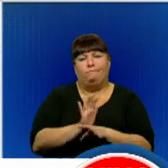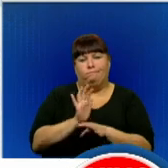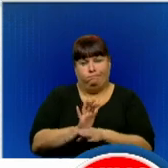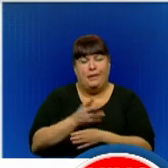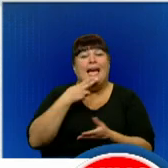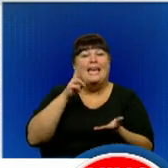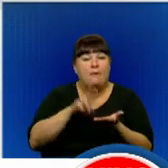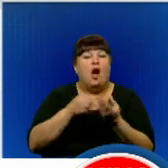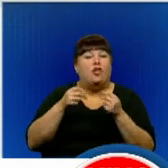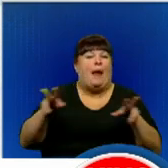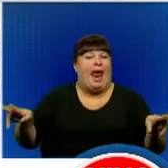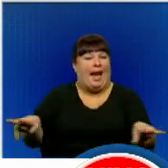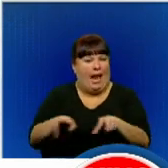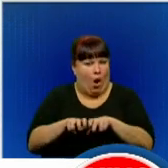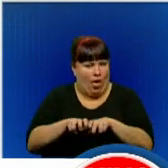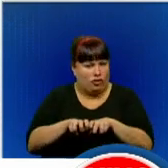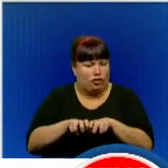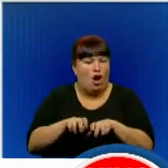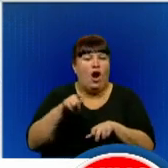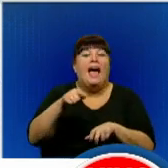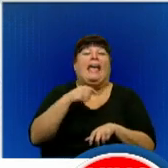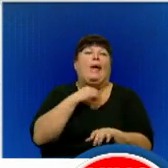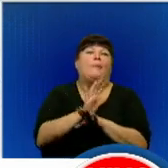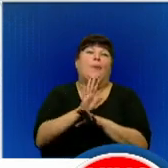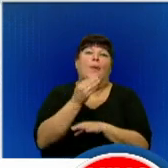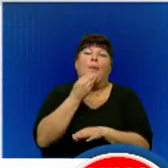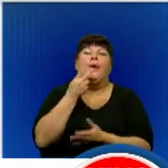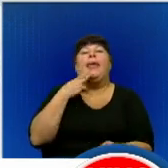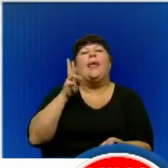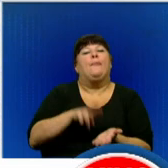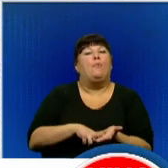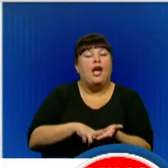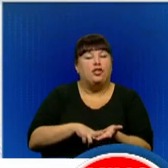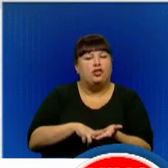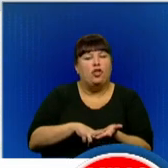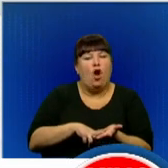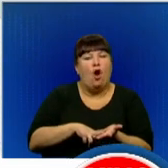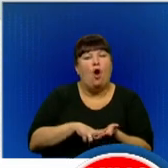un impuesto recaudatorio y se lo quiere presentar como un impuesto